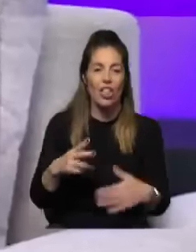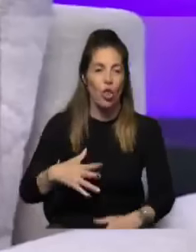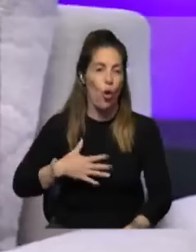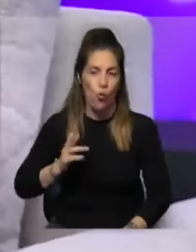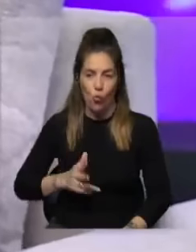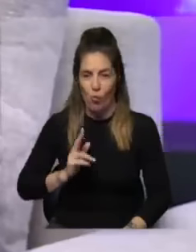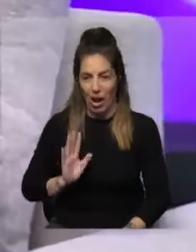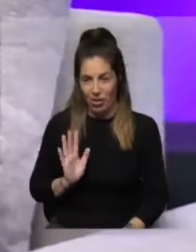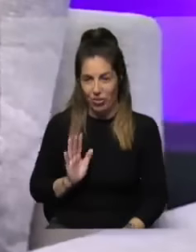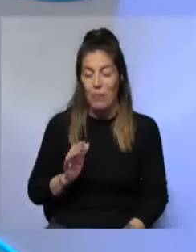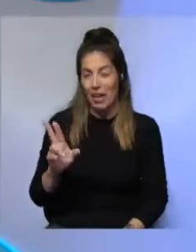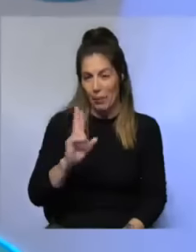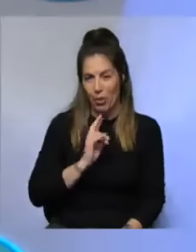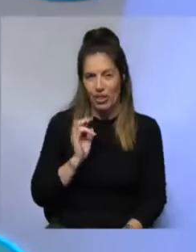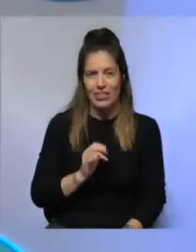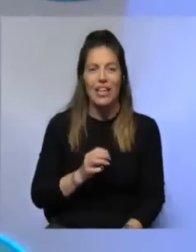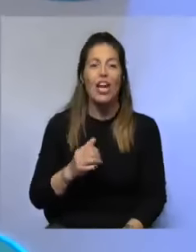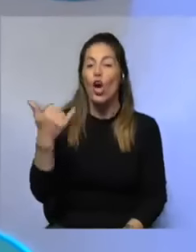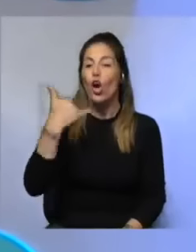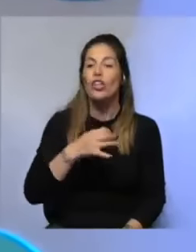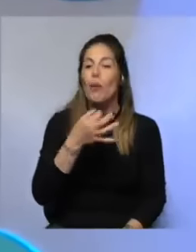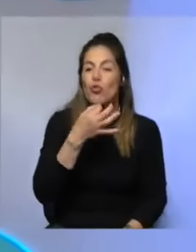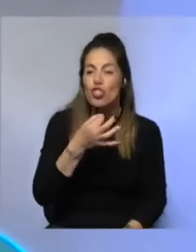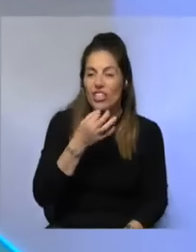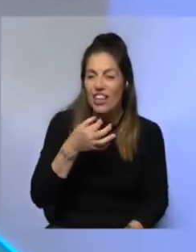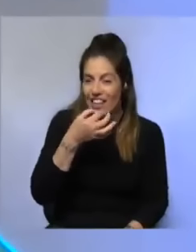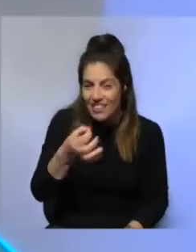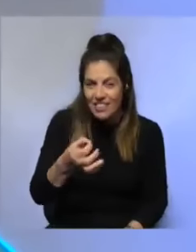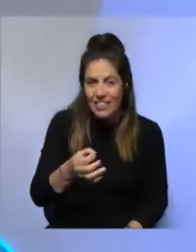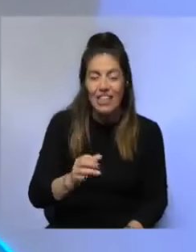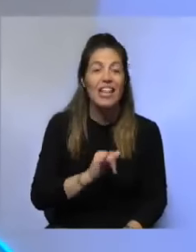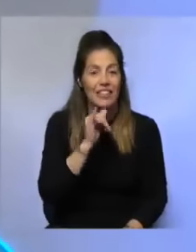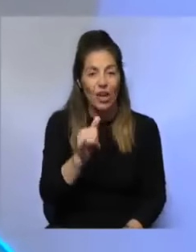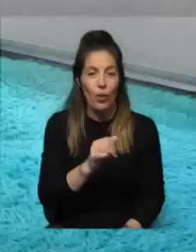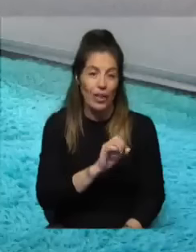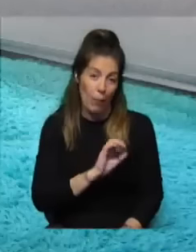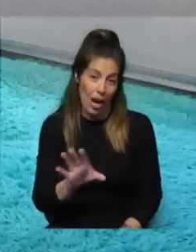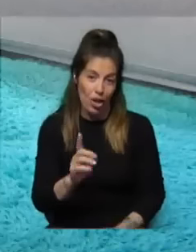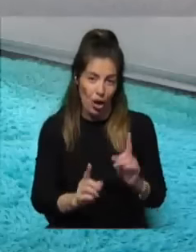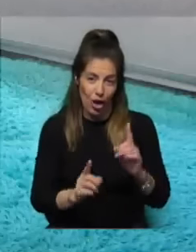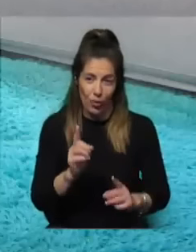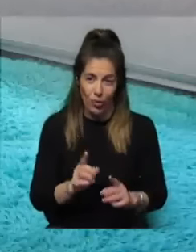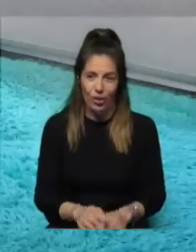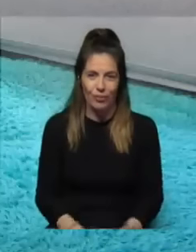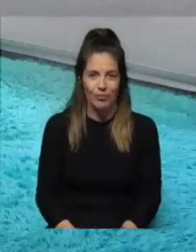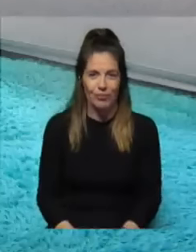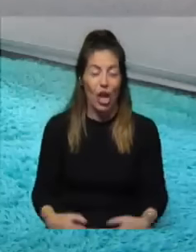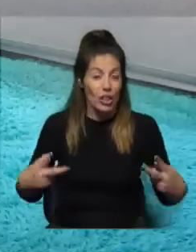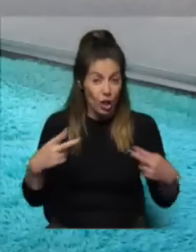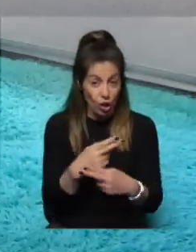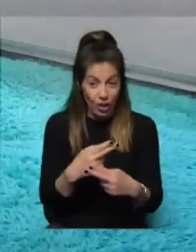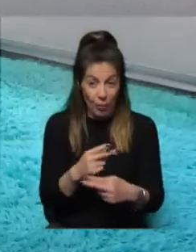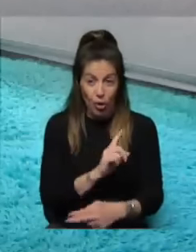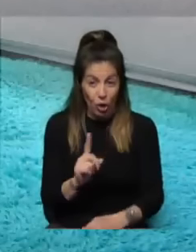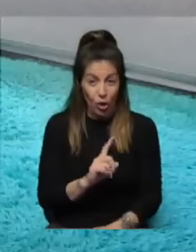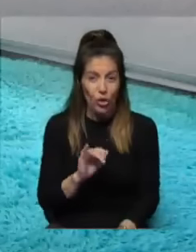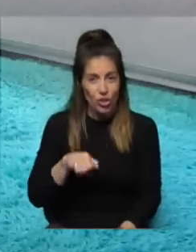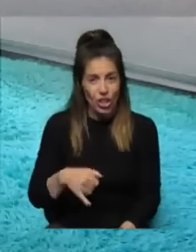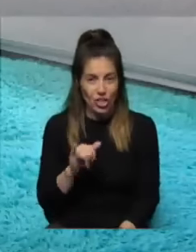Alexa, contame un chiste, le decís. Y Alexa te cuenta un chiste. Te cuenta. Muy malos algunos. Para que le cortamos la efeméride. Sí. No, era eso. Yo ya te lo